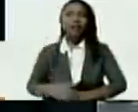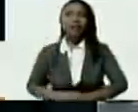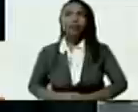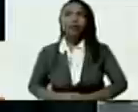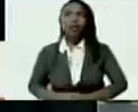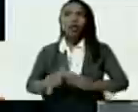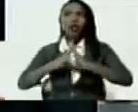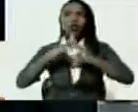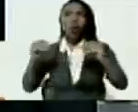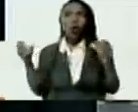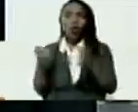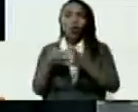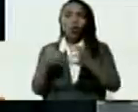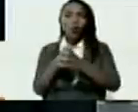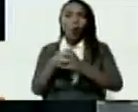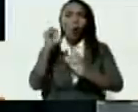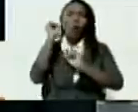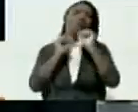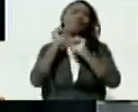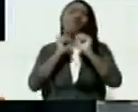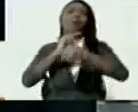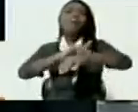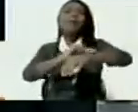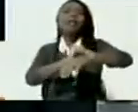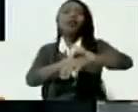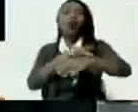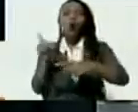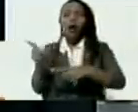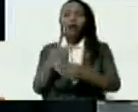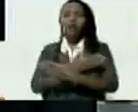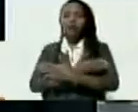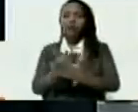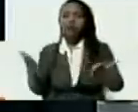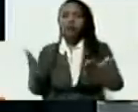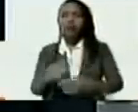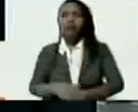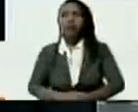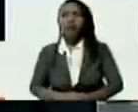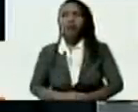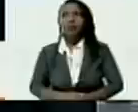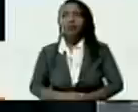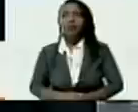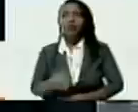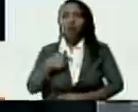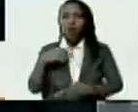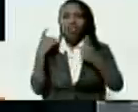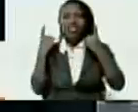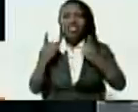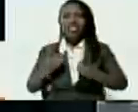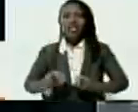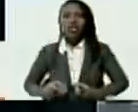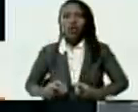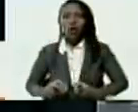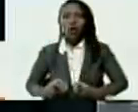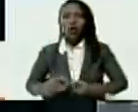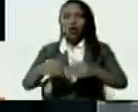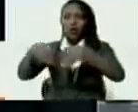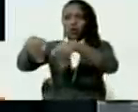el aparato médico científico del país a su disposición, he decidido